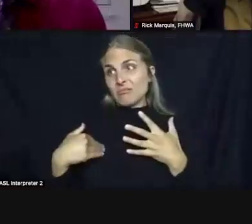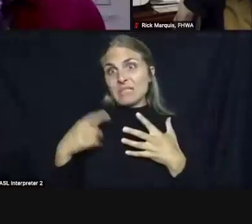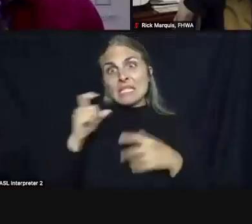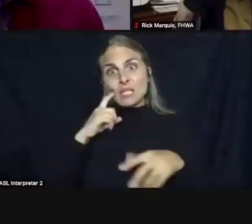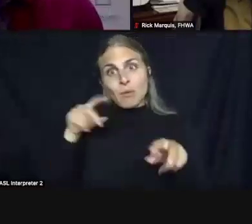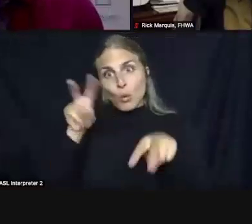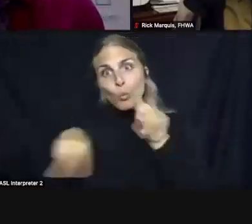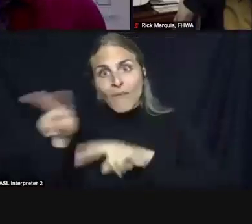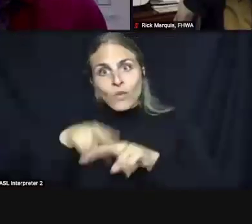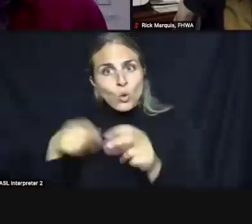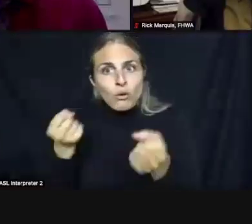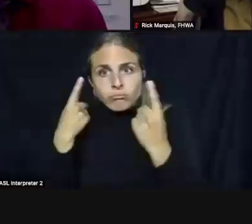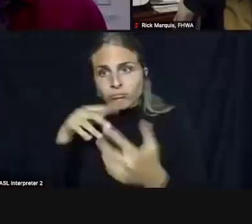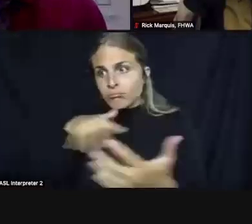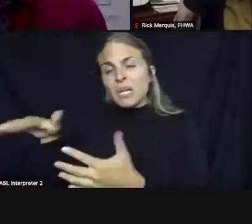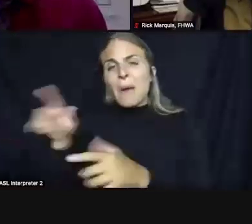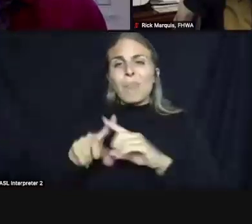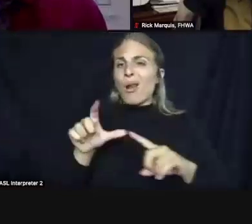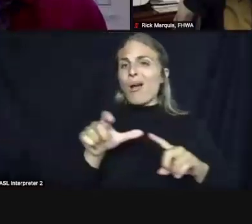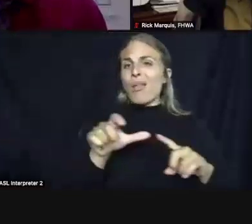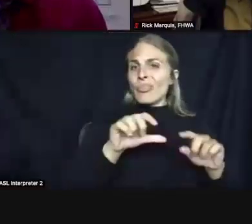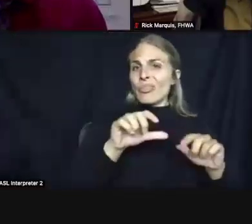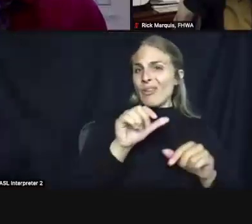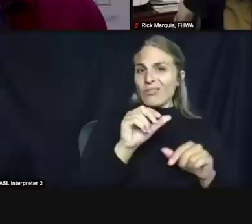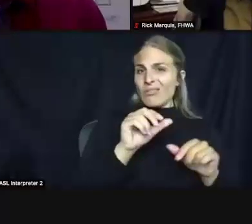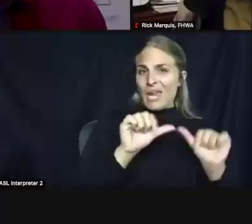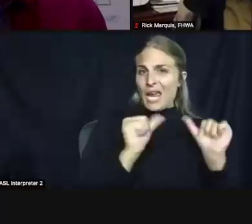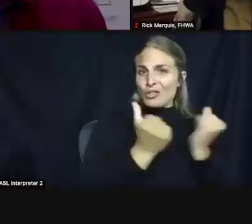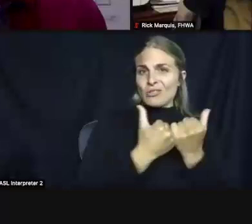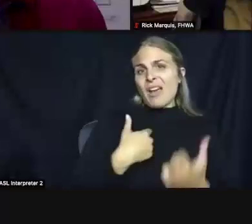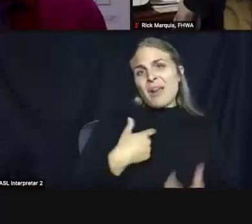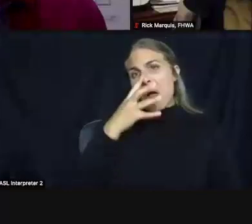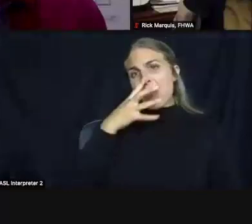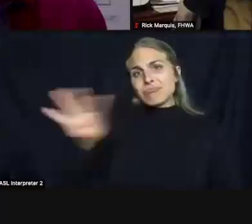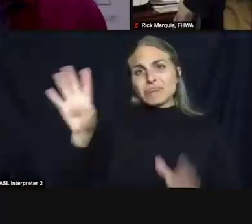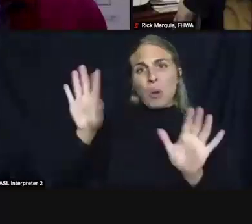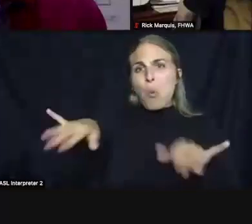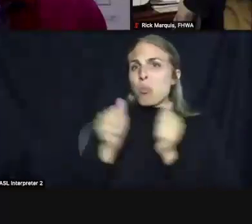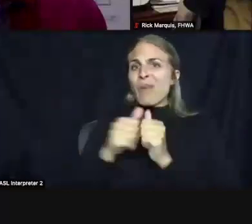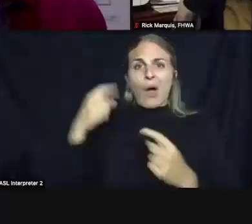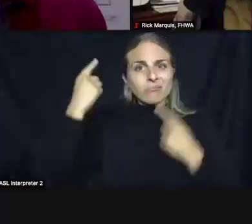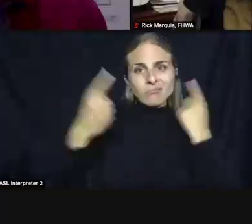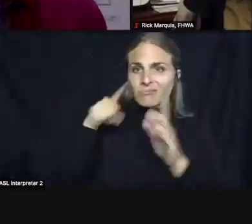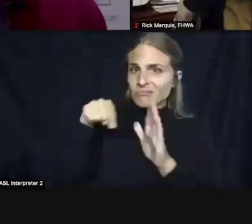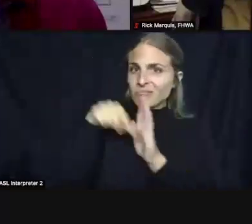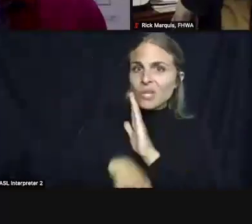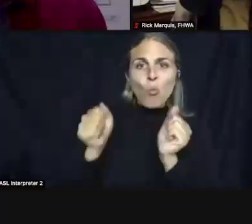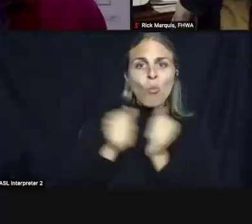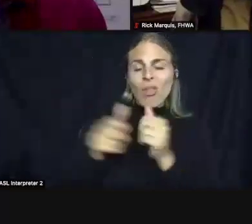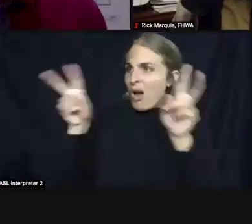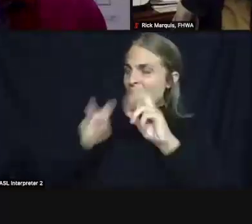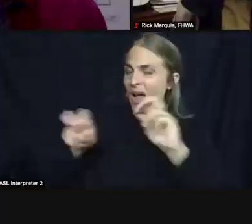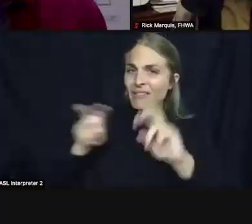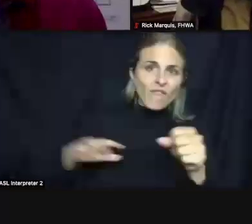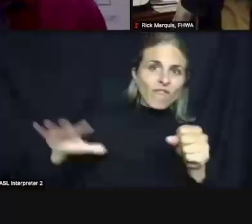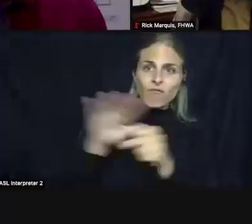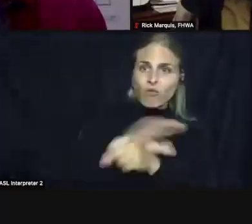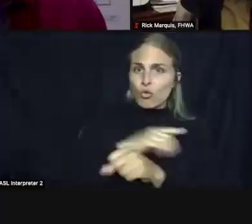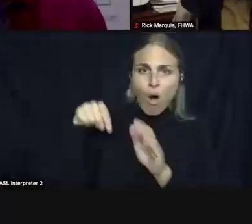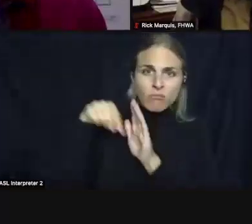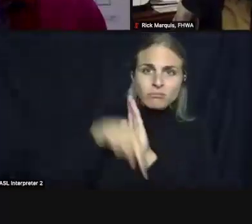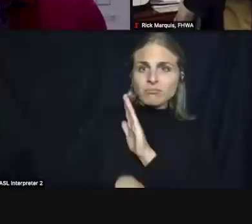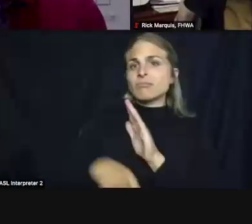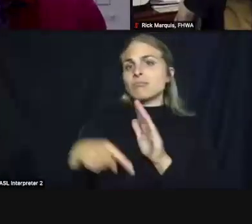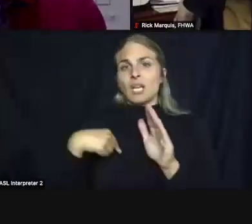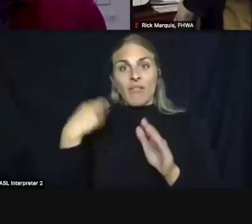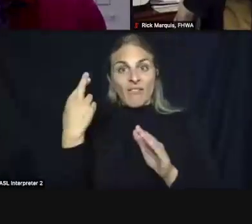rutas rápidas a la vez la comunidad, pero no están considerando un análisis